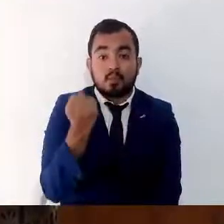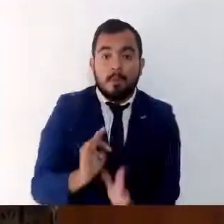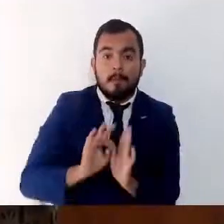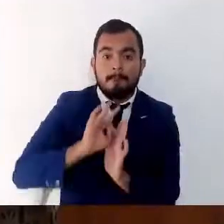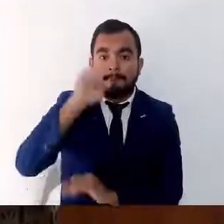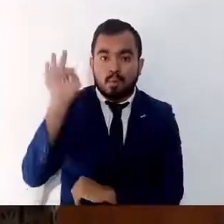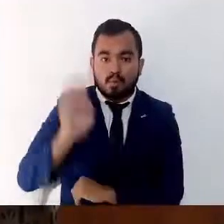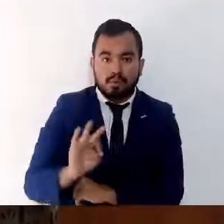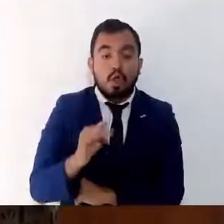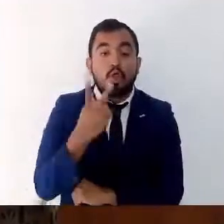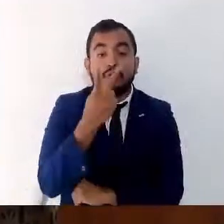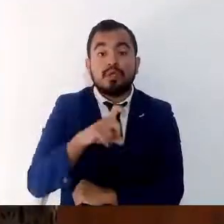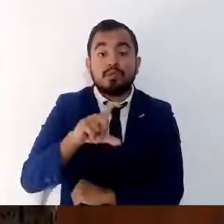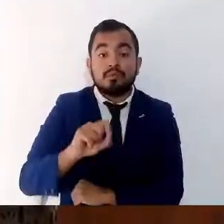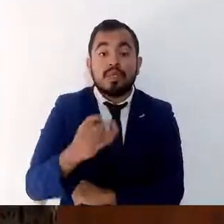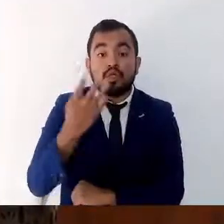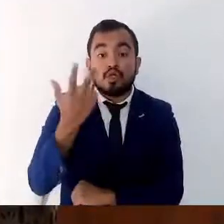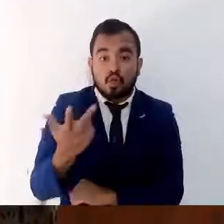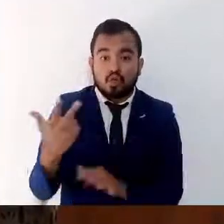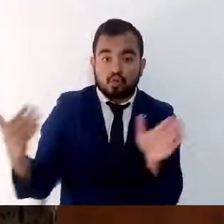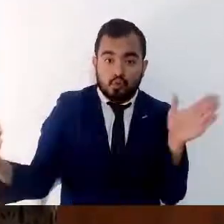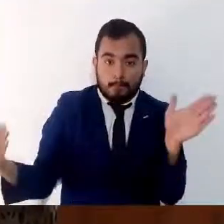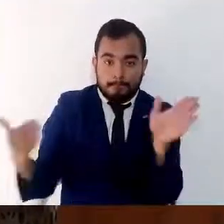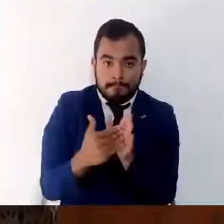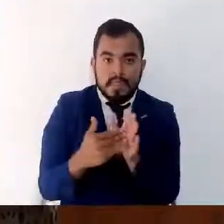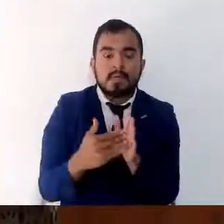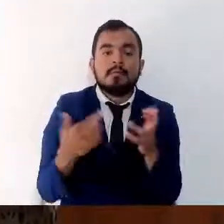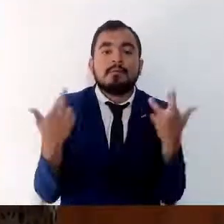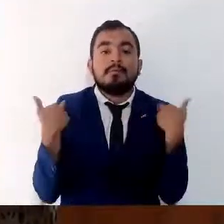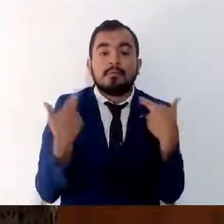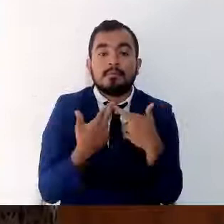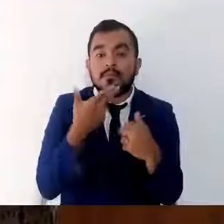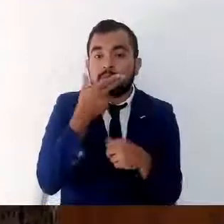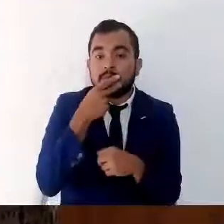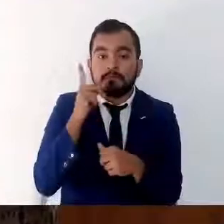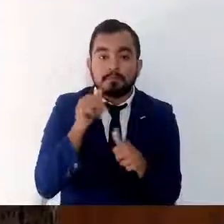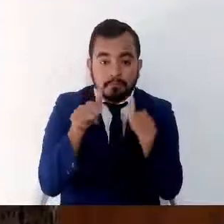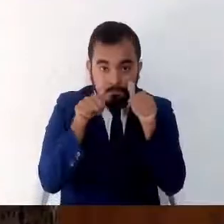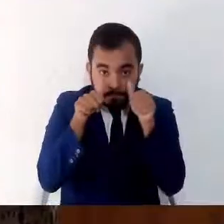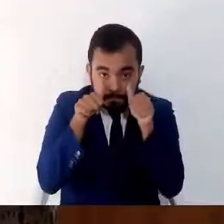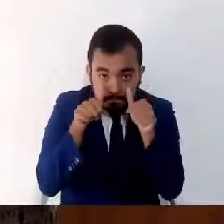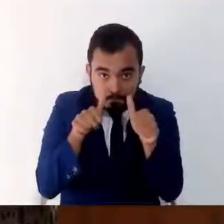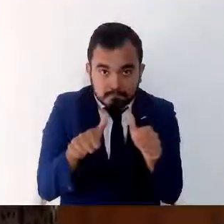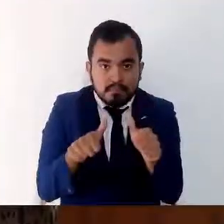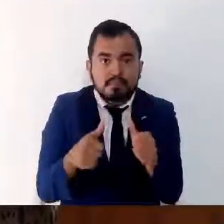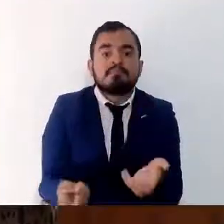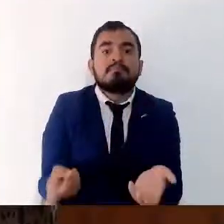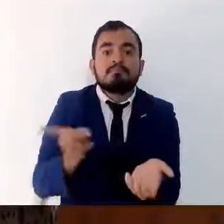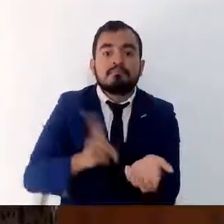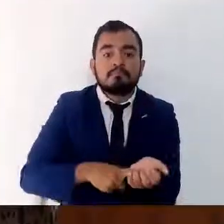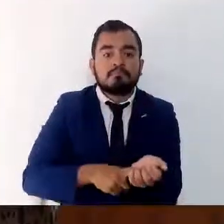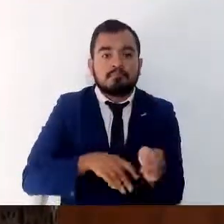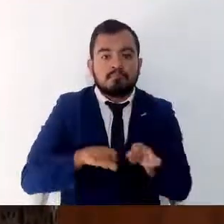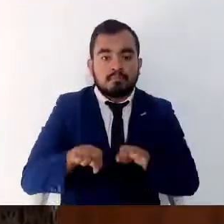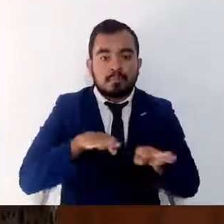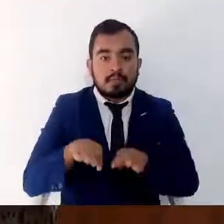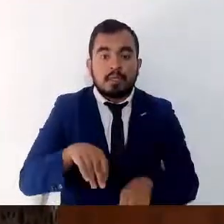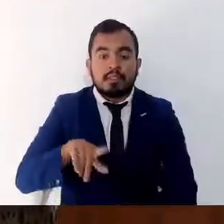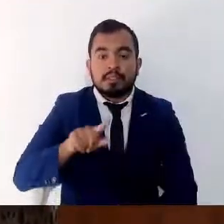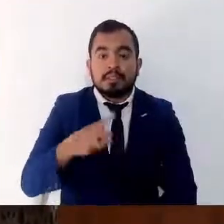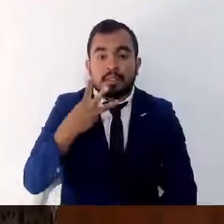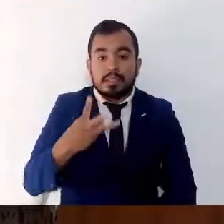228.086 educadoras y educadores atendiendo a 73.000 escuelas. Todas ellas y todos